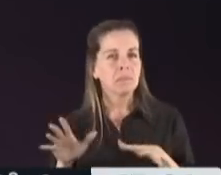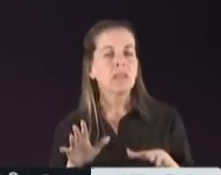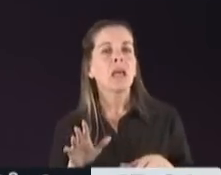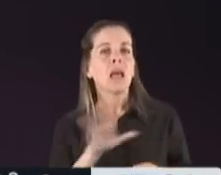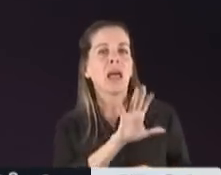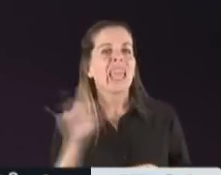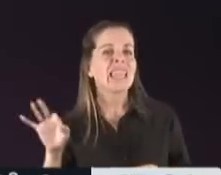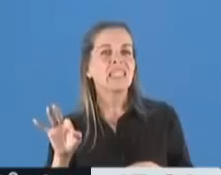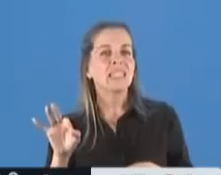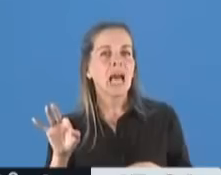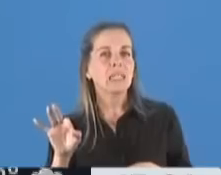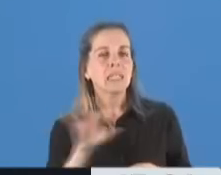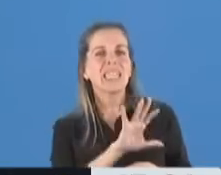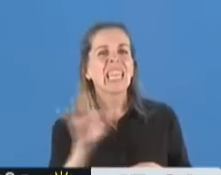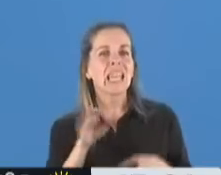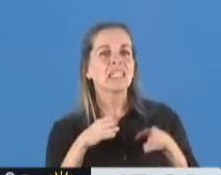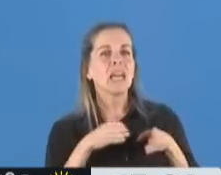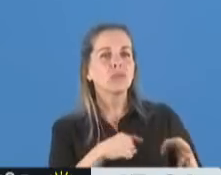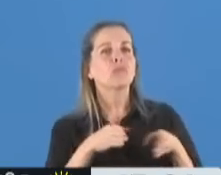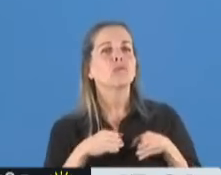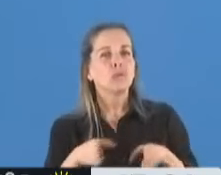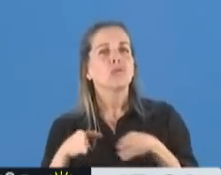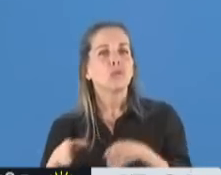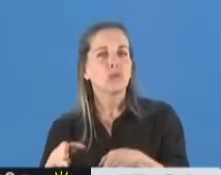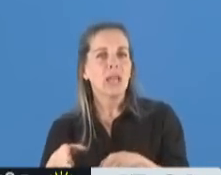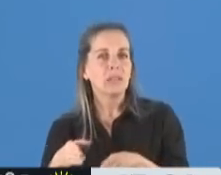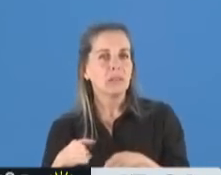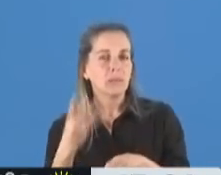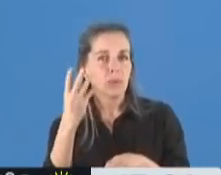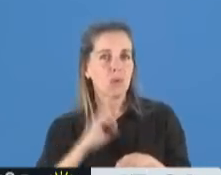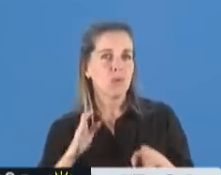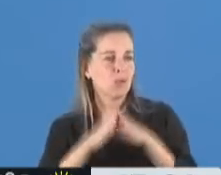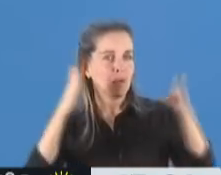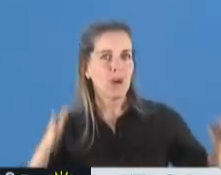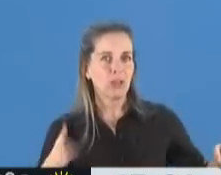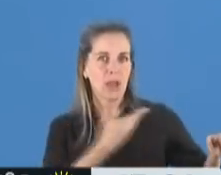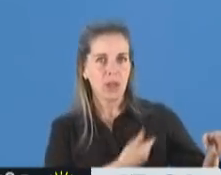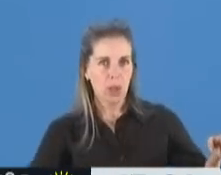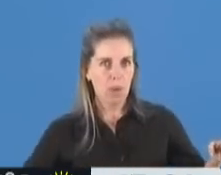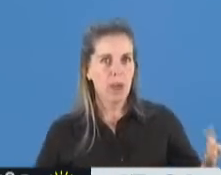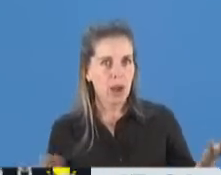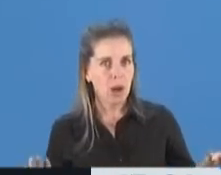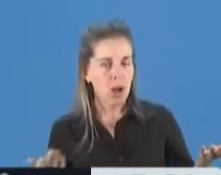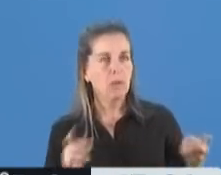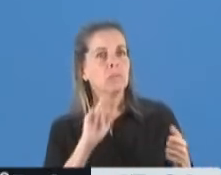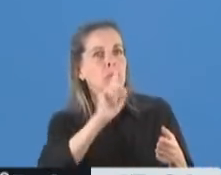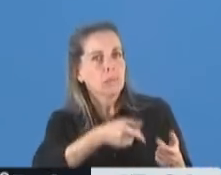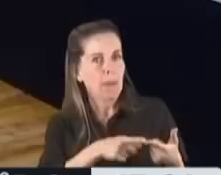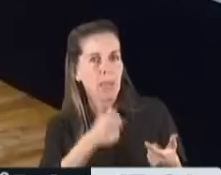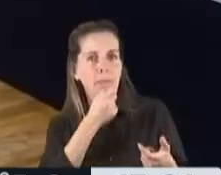500 rutas, 500 tramos de rutas construidas en estos 4 años. Lo hicimos con la